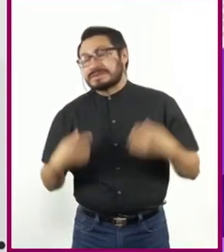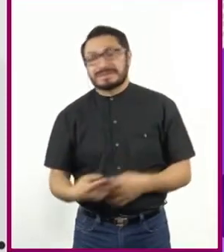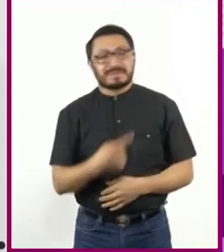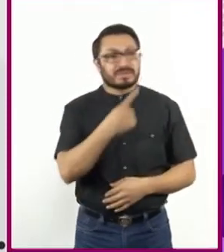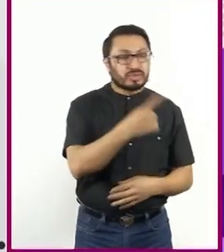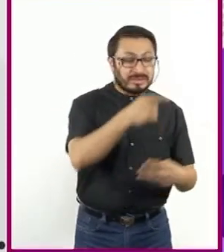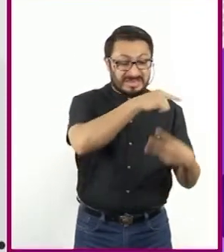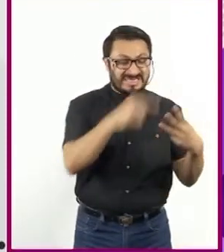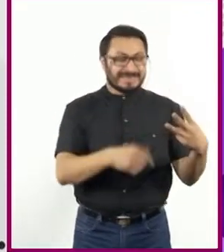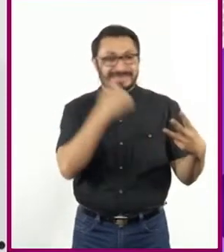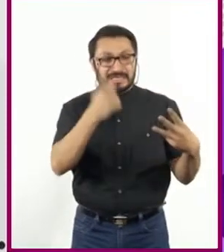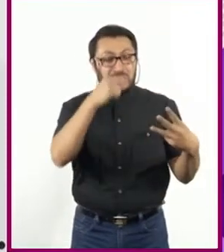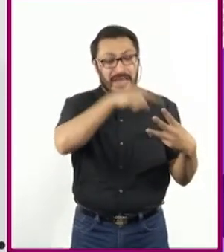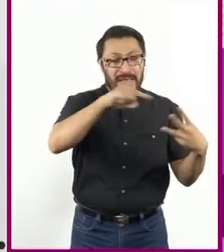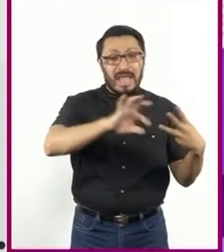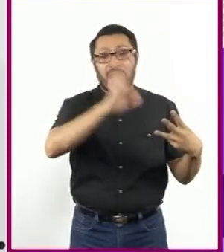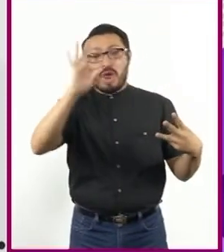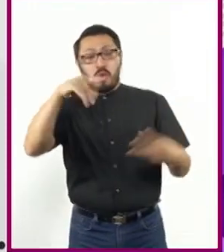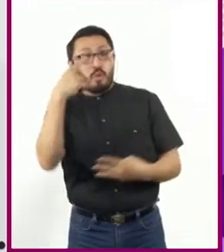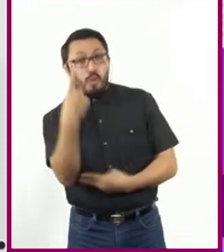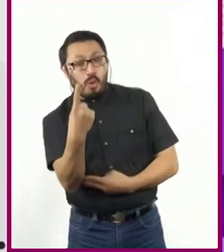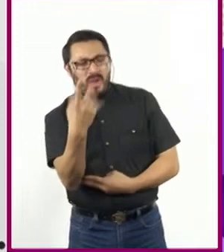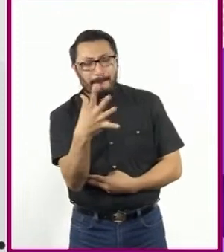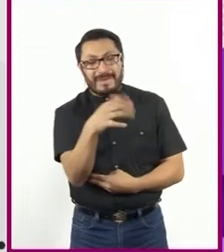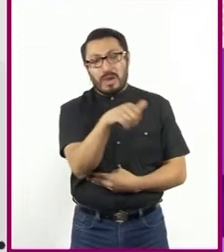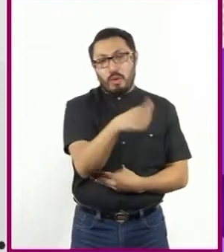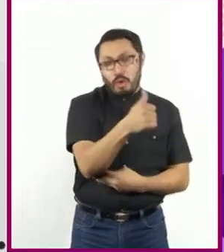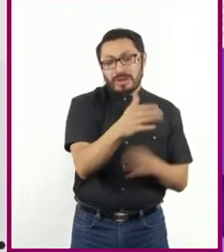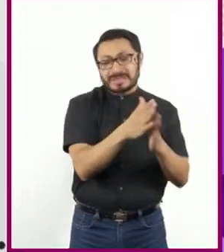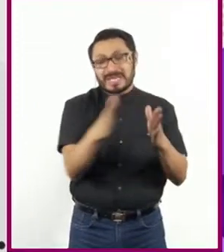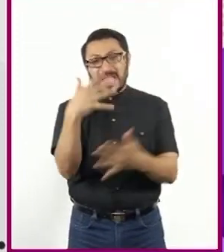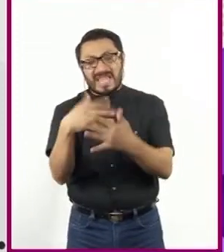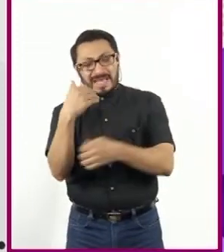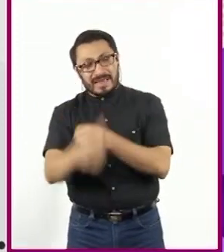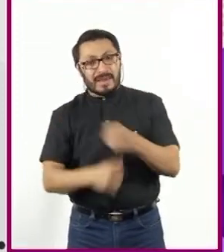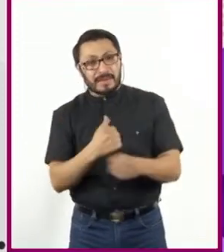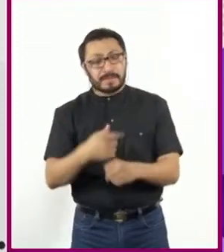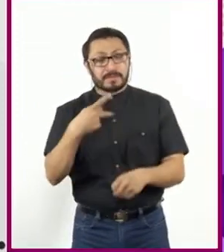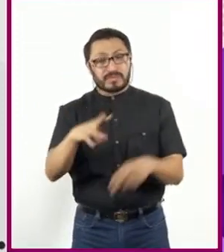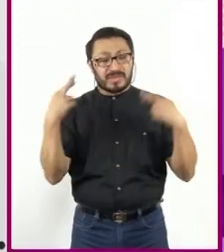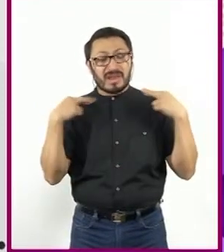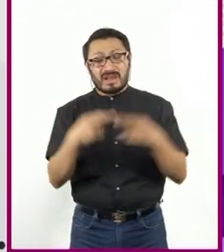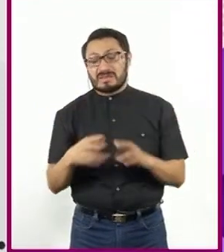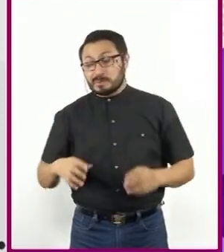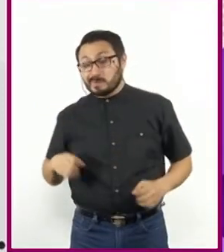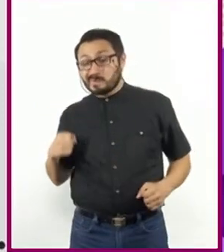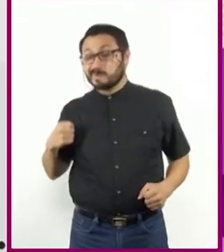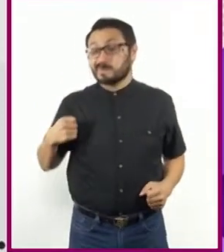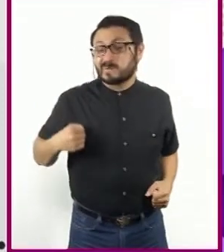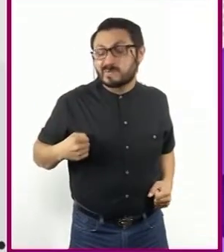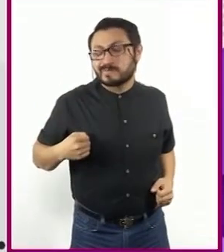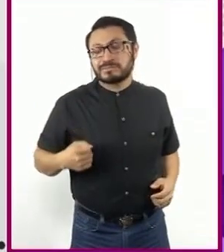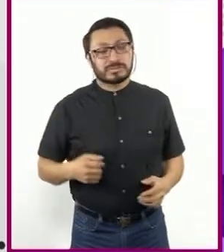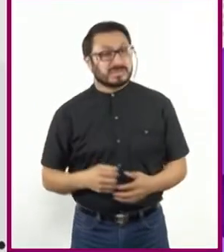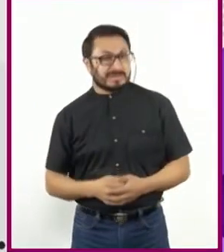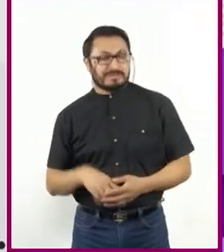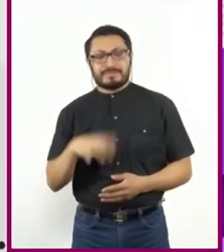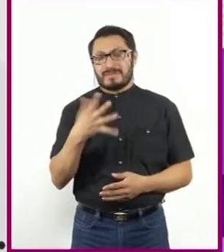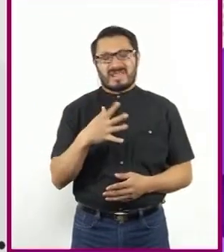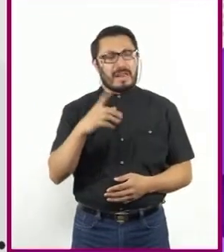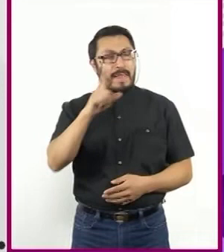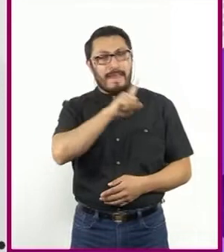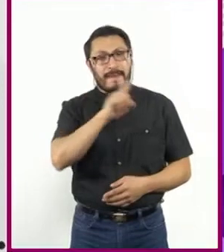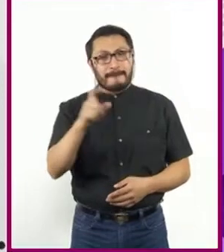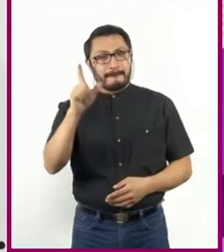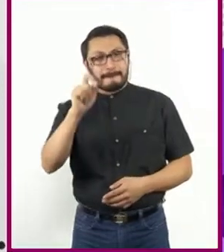3 estudiantes entre 11 y 15 años fue intimidado por sus profesores. Cerca de 120